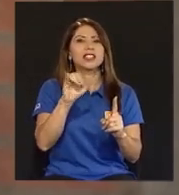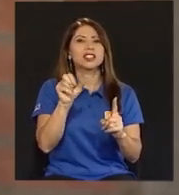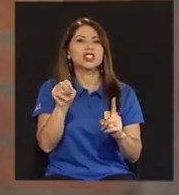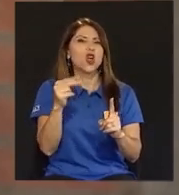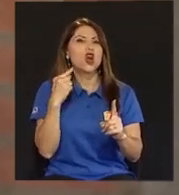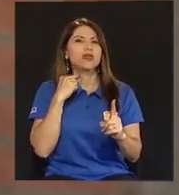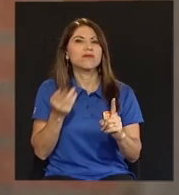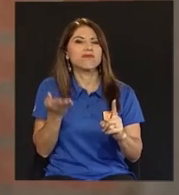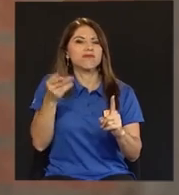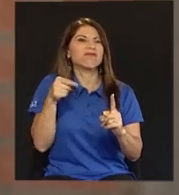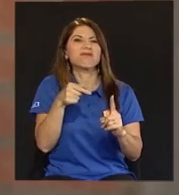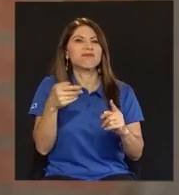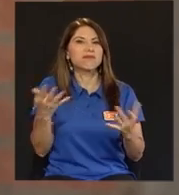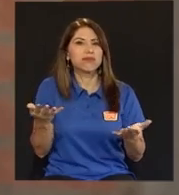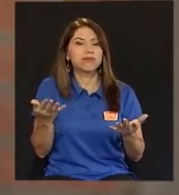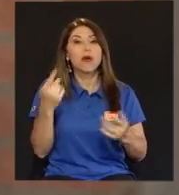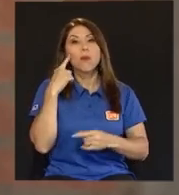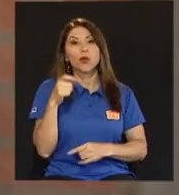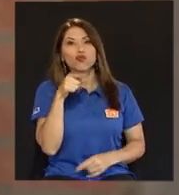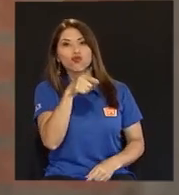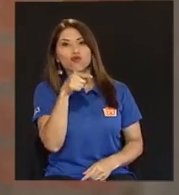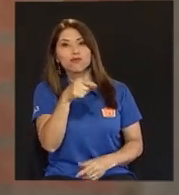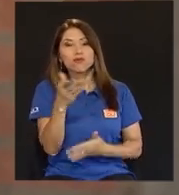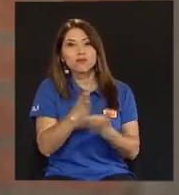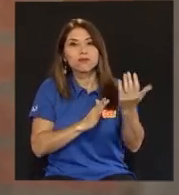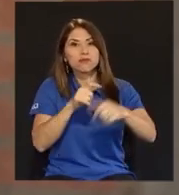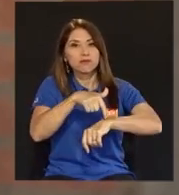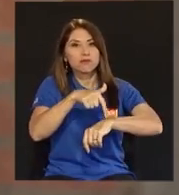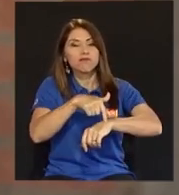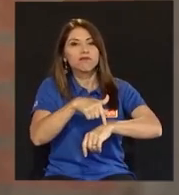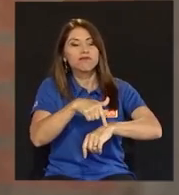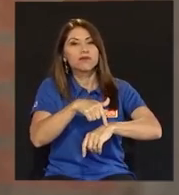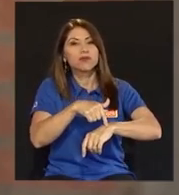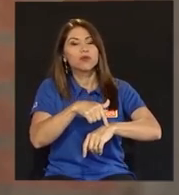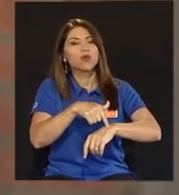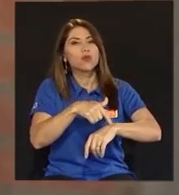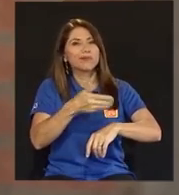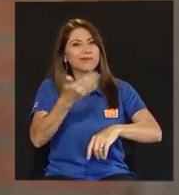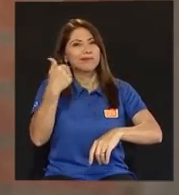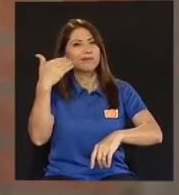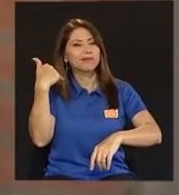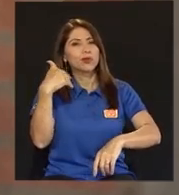usted en algún momento, cuando se marchó de